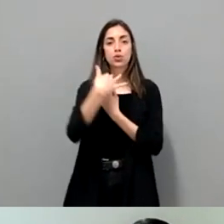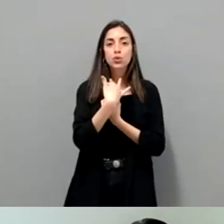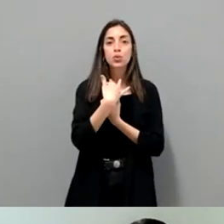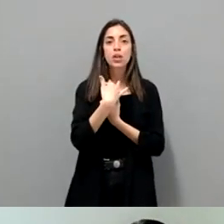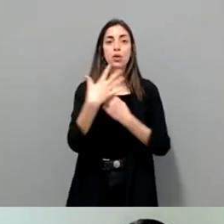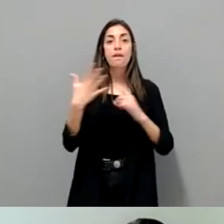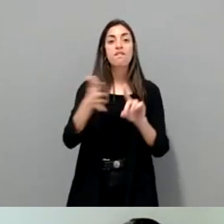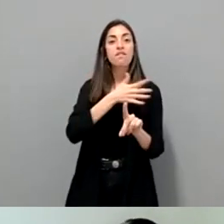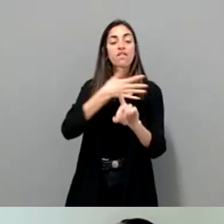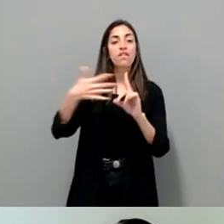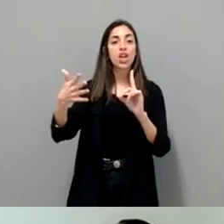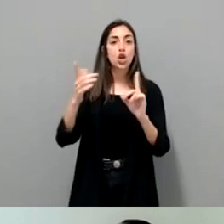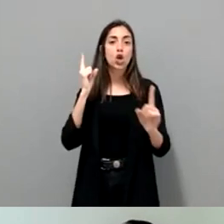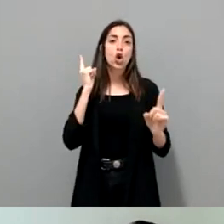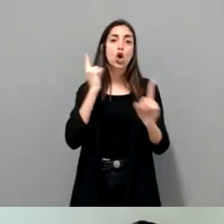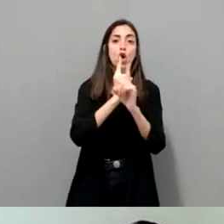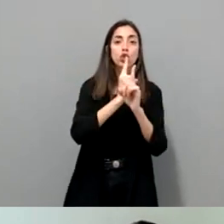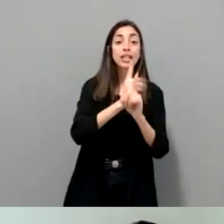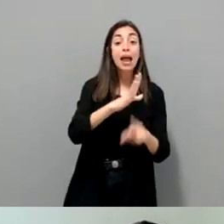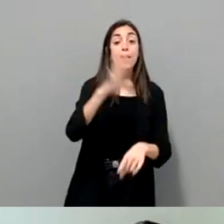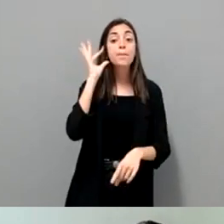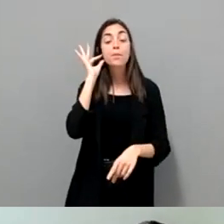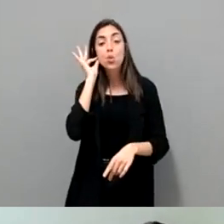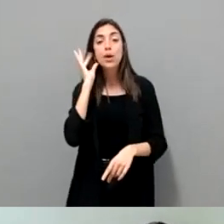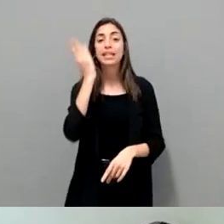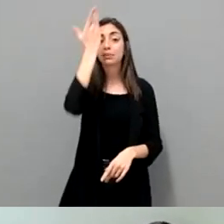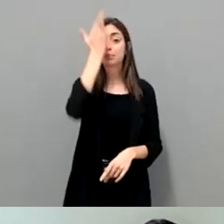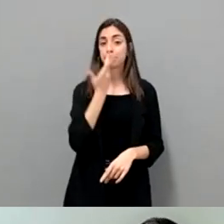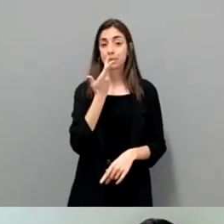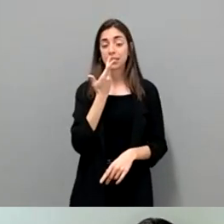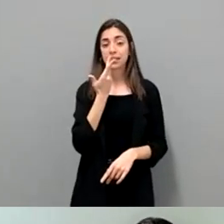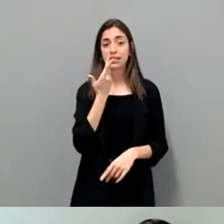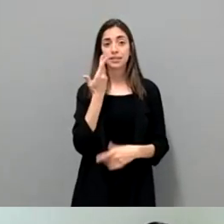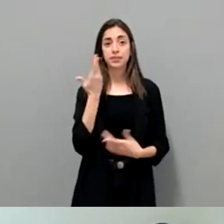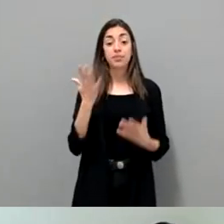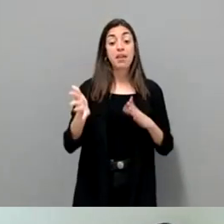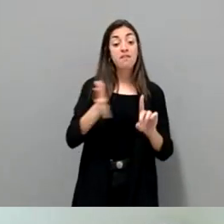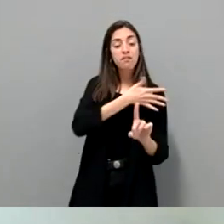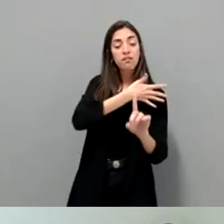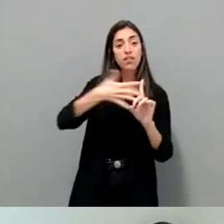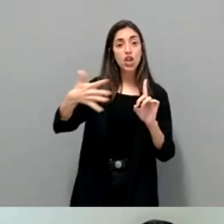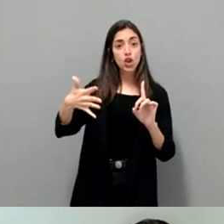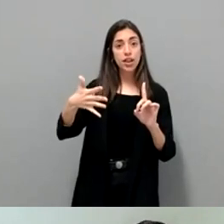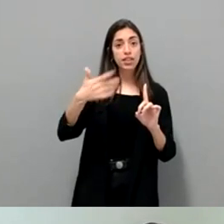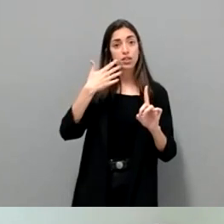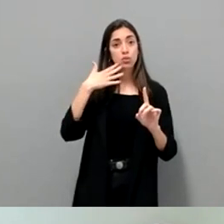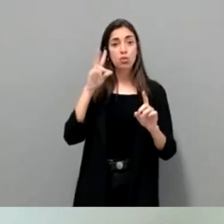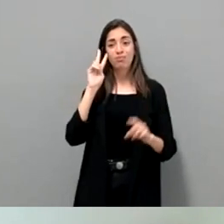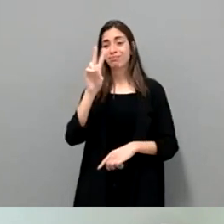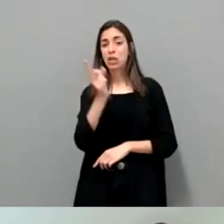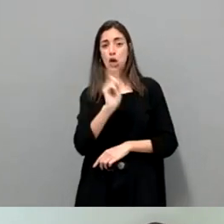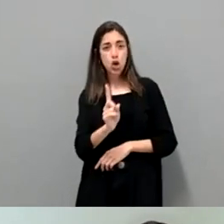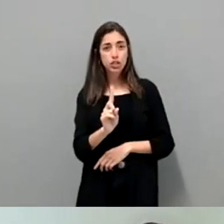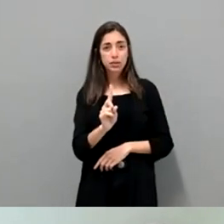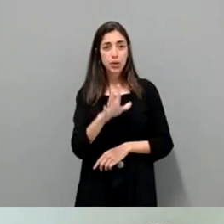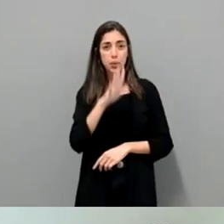violencia contra las mujeres con parálisis cerebral. Una violencia que está invisibilizada, que se piensa